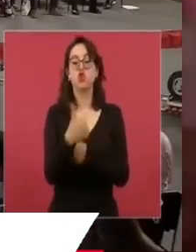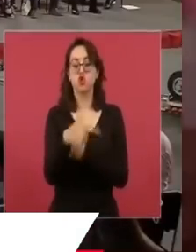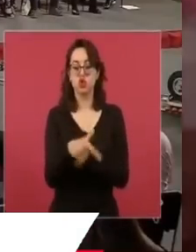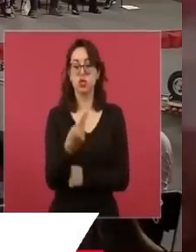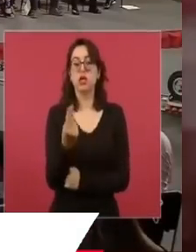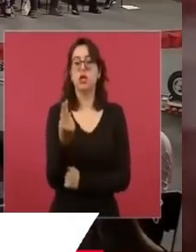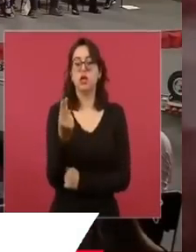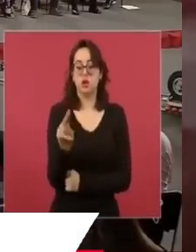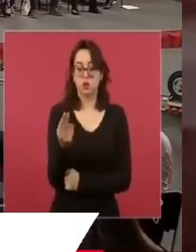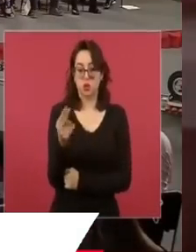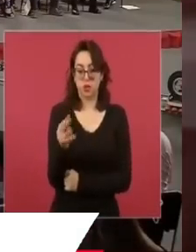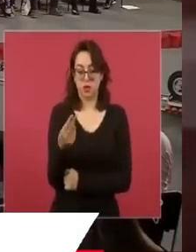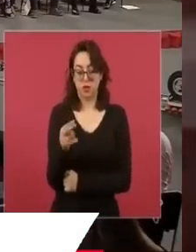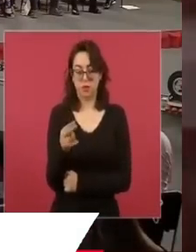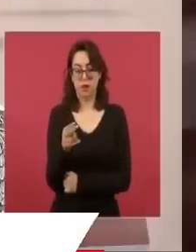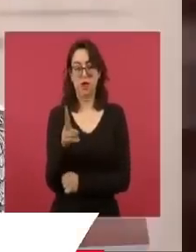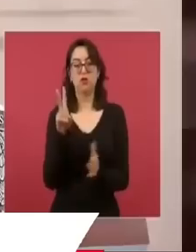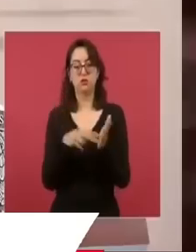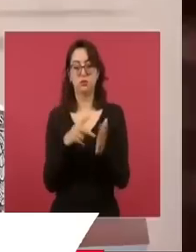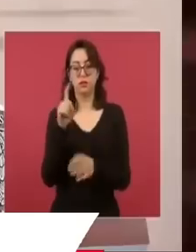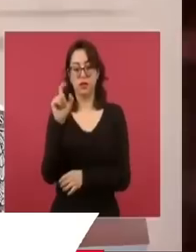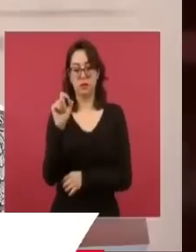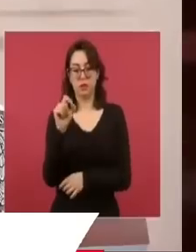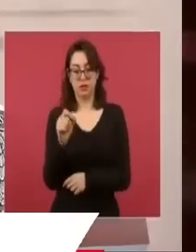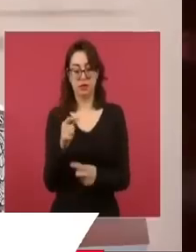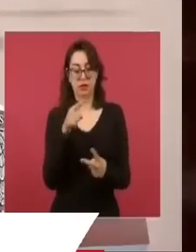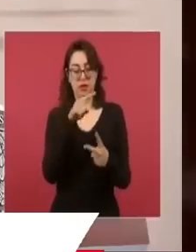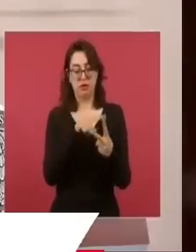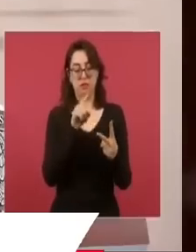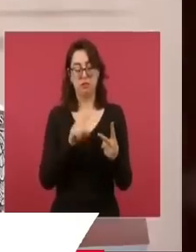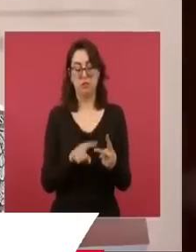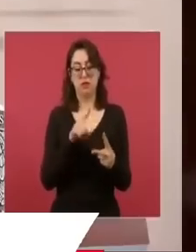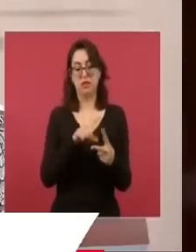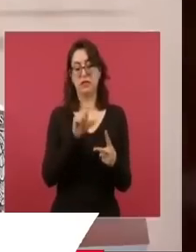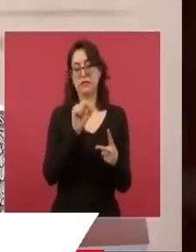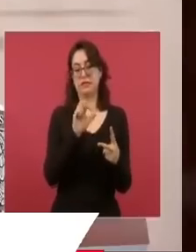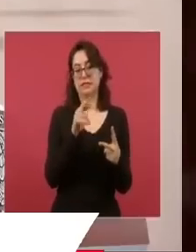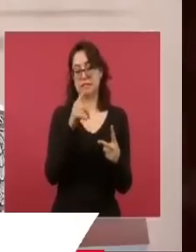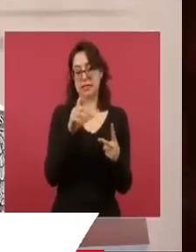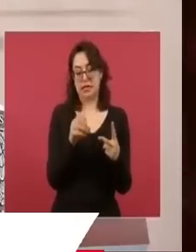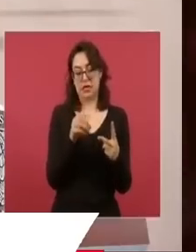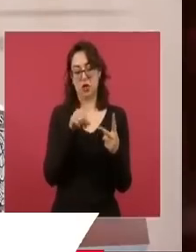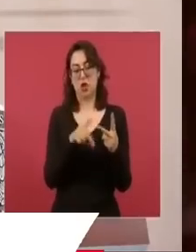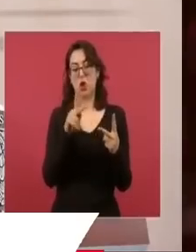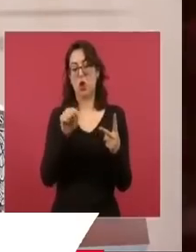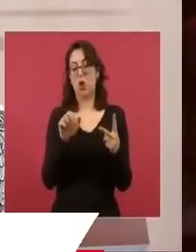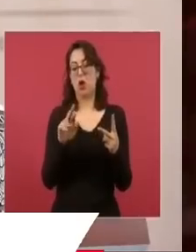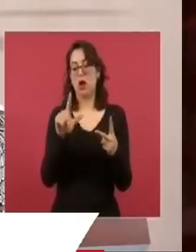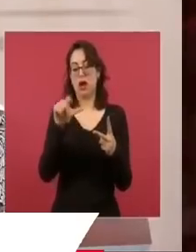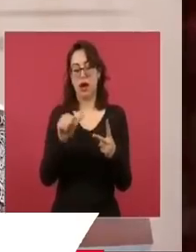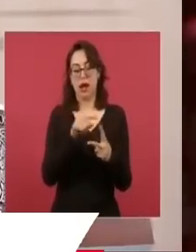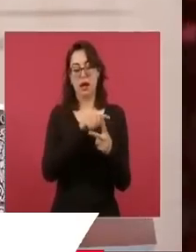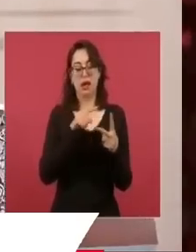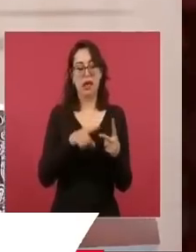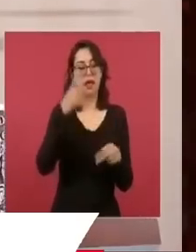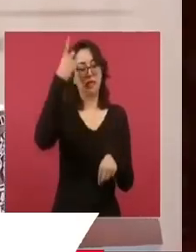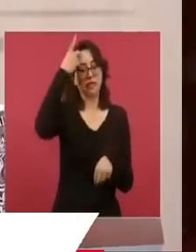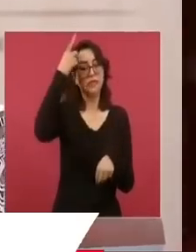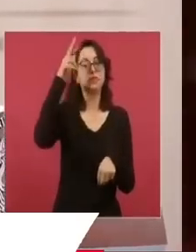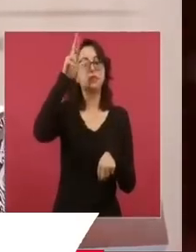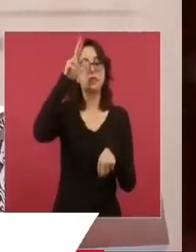Seguro Social recordar que en enero pasado la revista contra línea reveló aquí mismo en esta